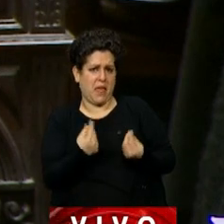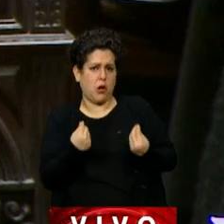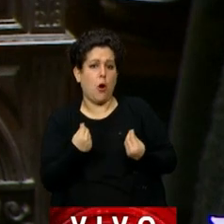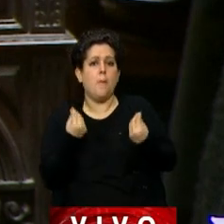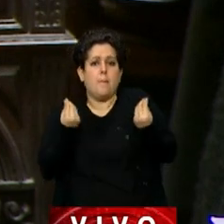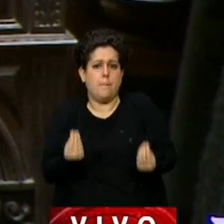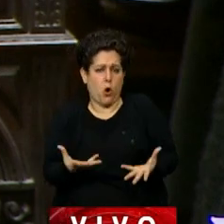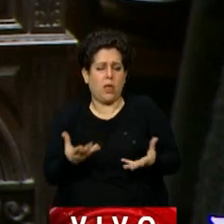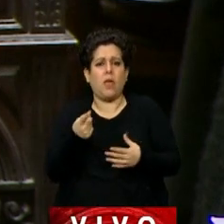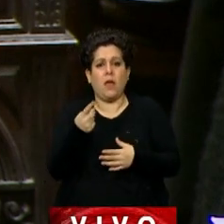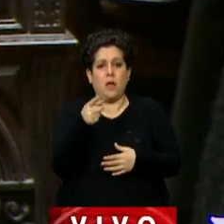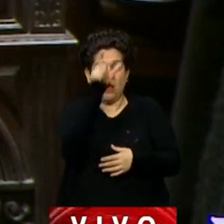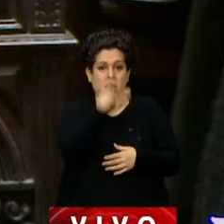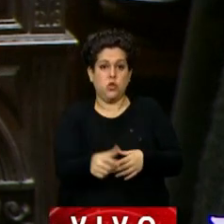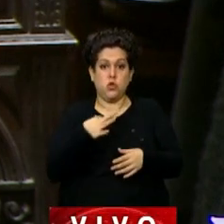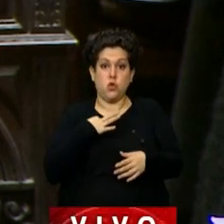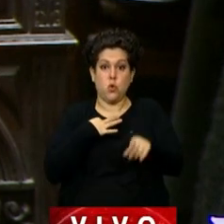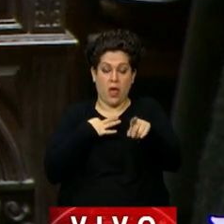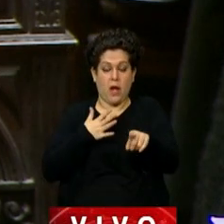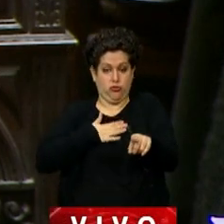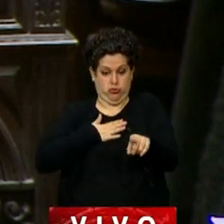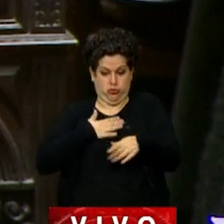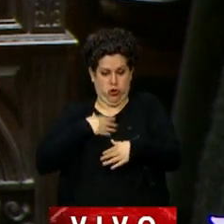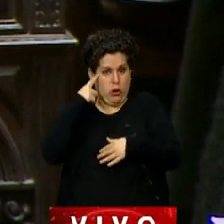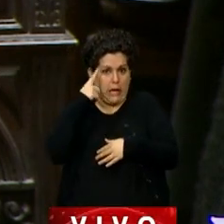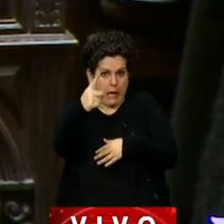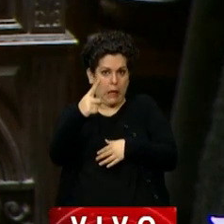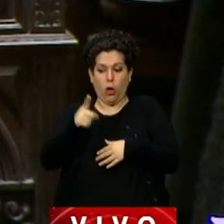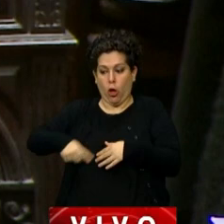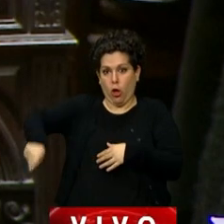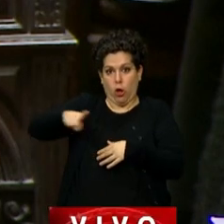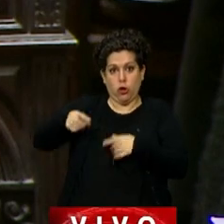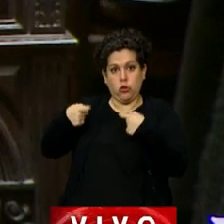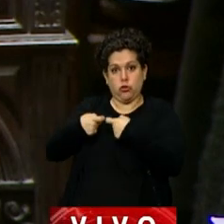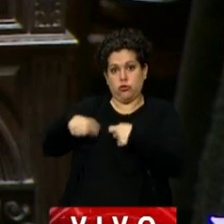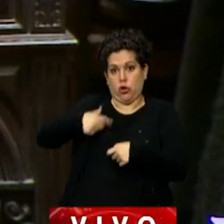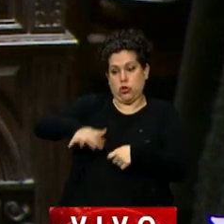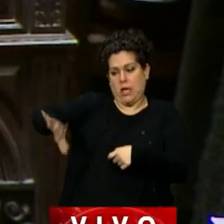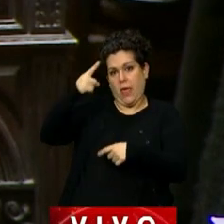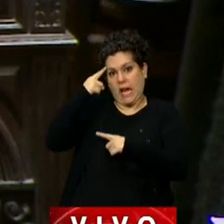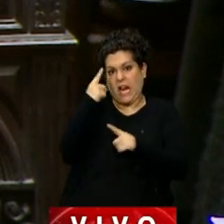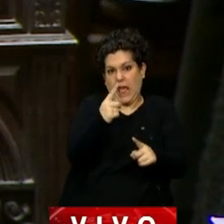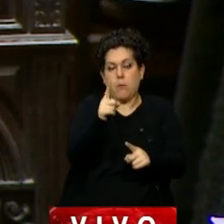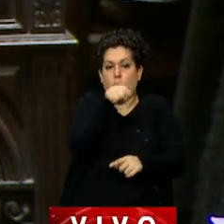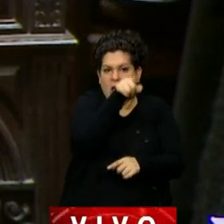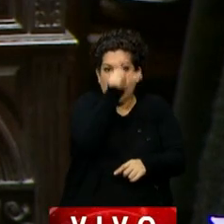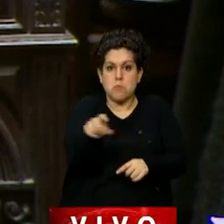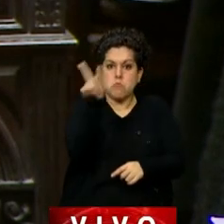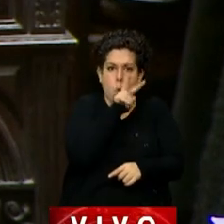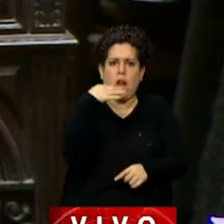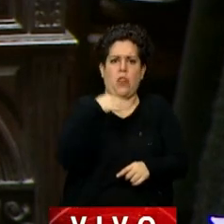porque como ciudadana creo, junto con el resto de la sociedad, que Milagro tiene que estar